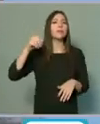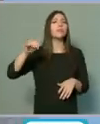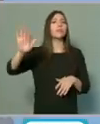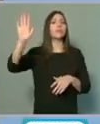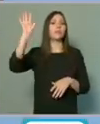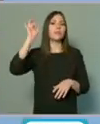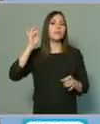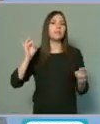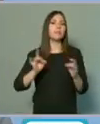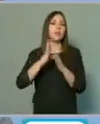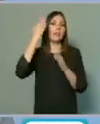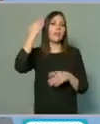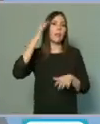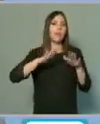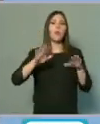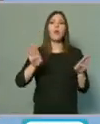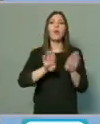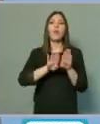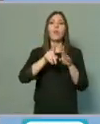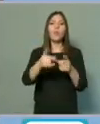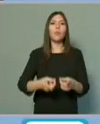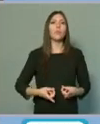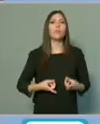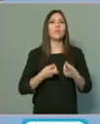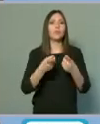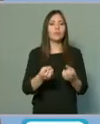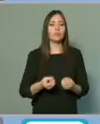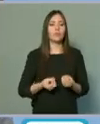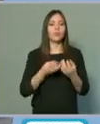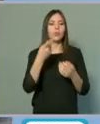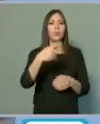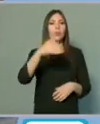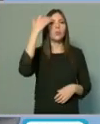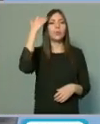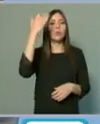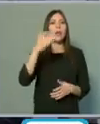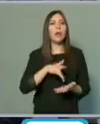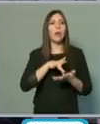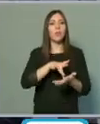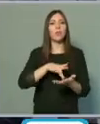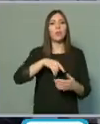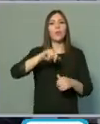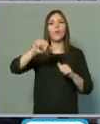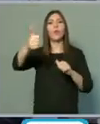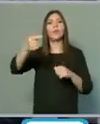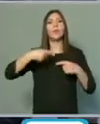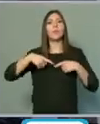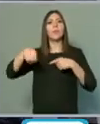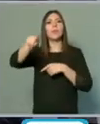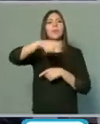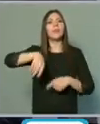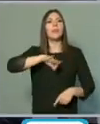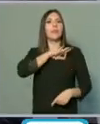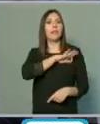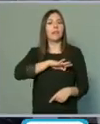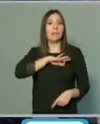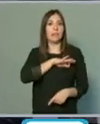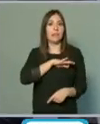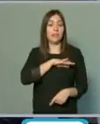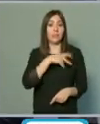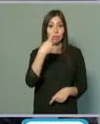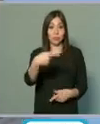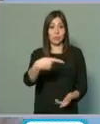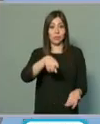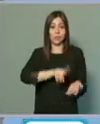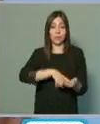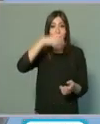podemos empezar a donar de nuestro tiempo para que otros sean felices. Y ese es el área que, en mi